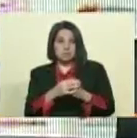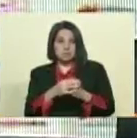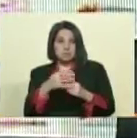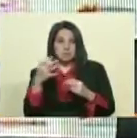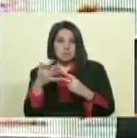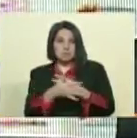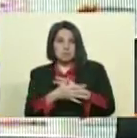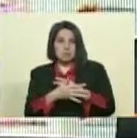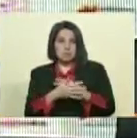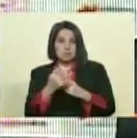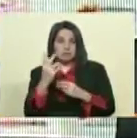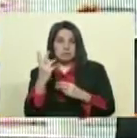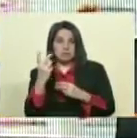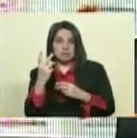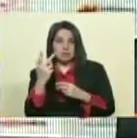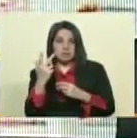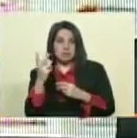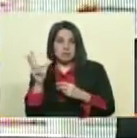Tercer punto.